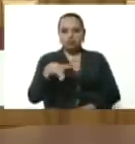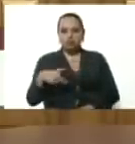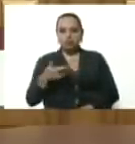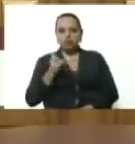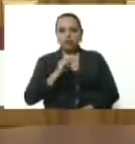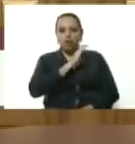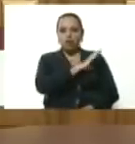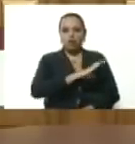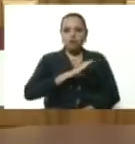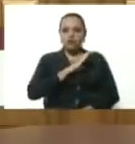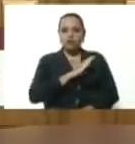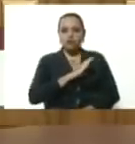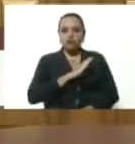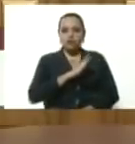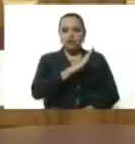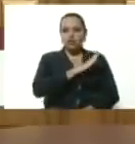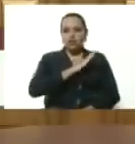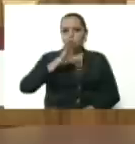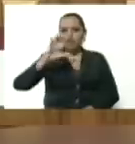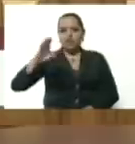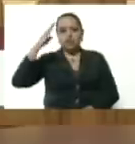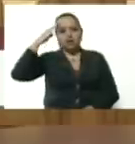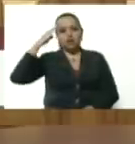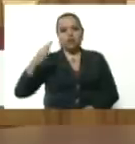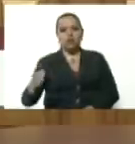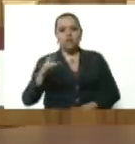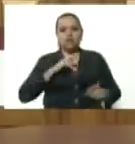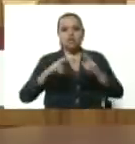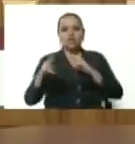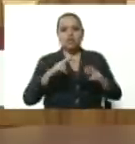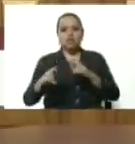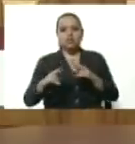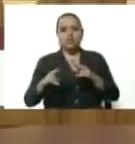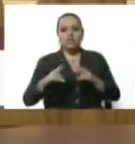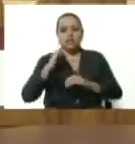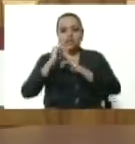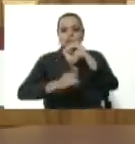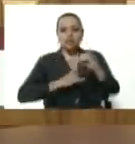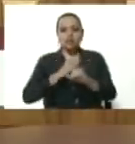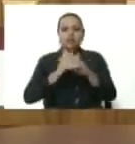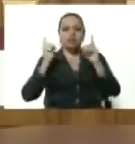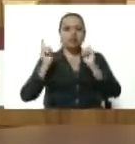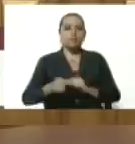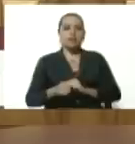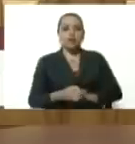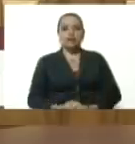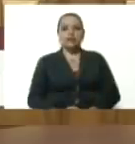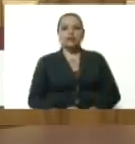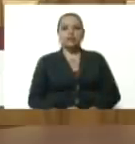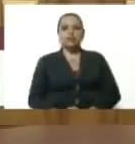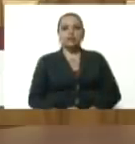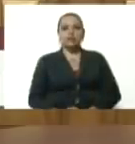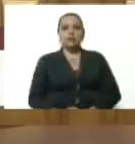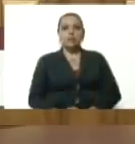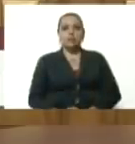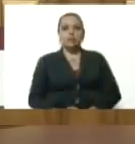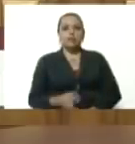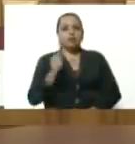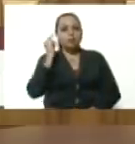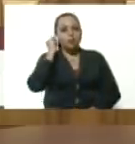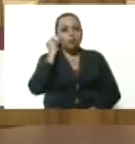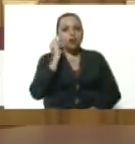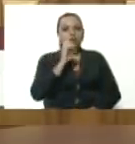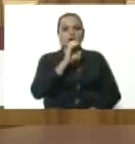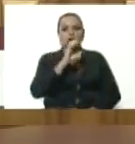Comisión de Soberanía y de Fuerzas Armadas y Relaciones Internacionales también. La constituyente María